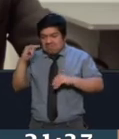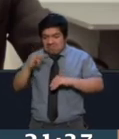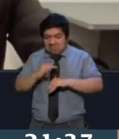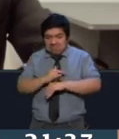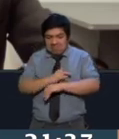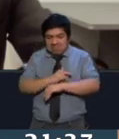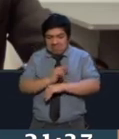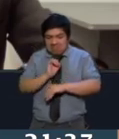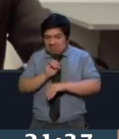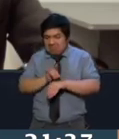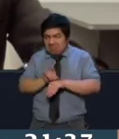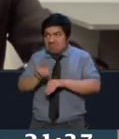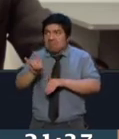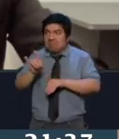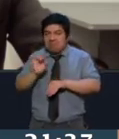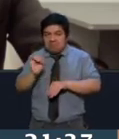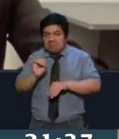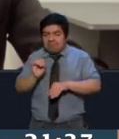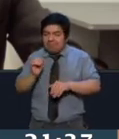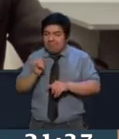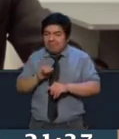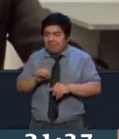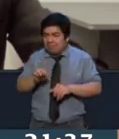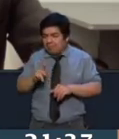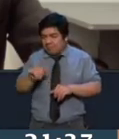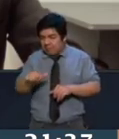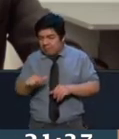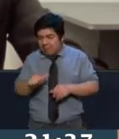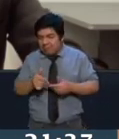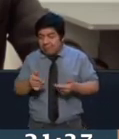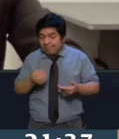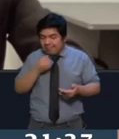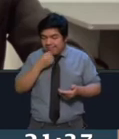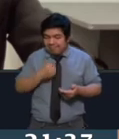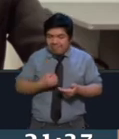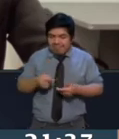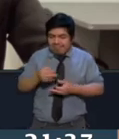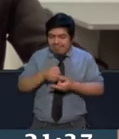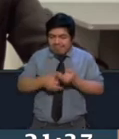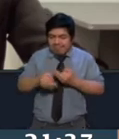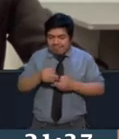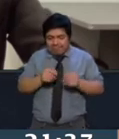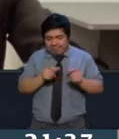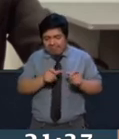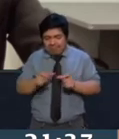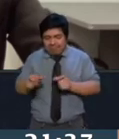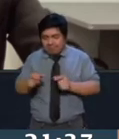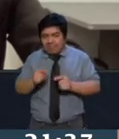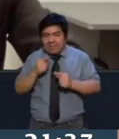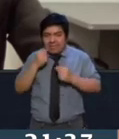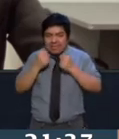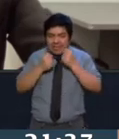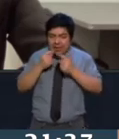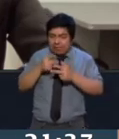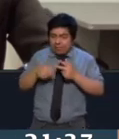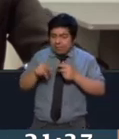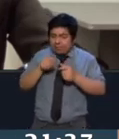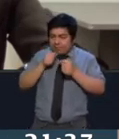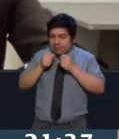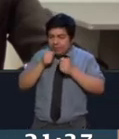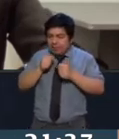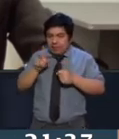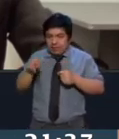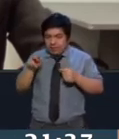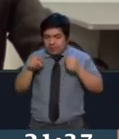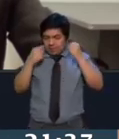que los aviones aterrizaran ni despegaran. En fin, la infodemia ha caracterizado, desgraciadamente, toda la cobertura de los medios de comunicación en